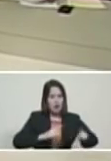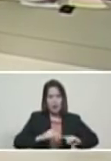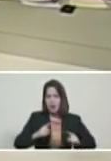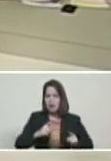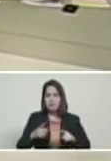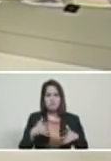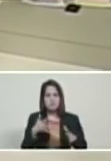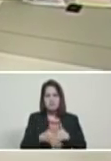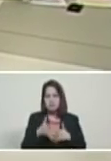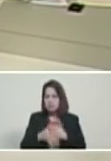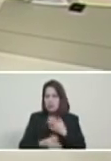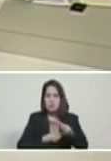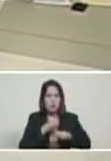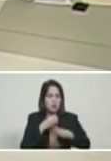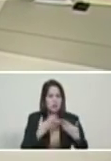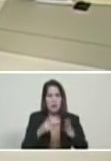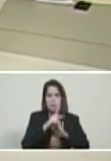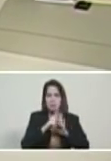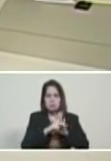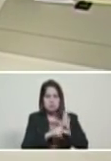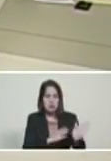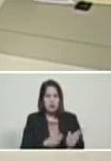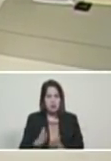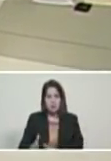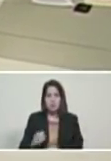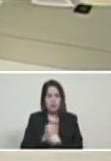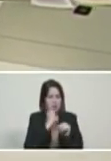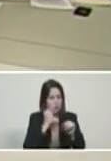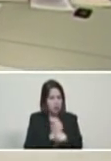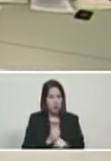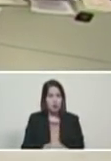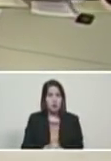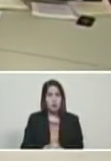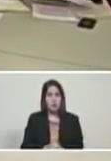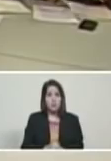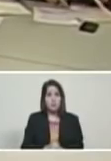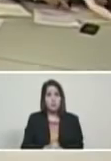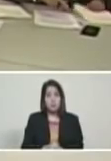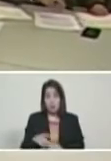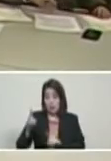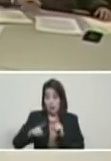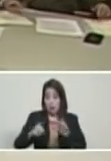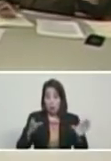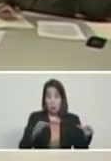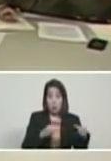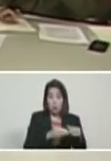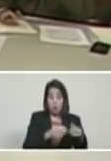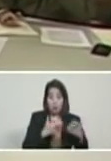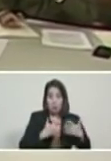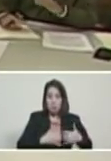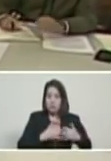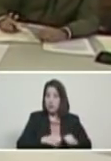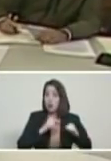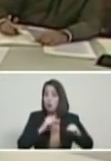coordinar, hablar, actuar. Y varios empresarios muy poderosos,